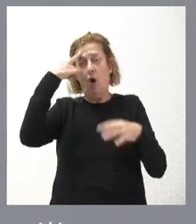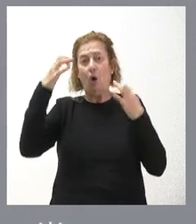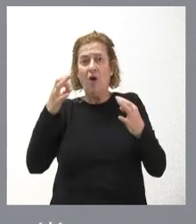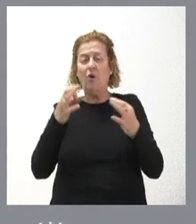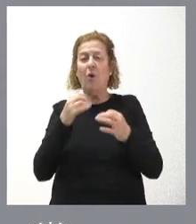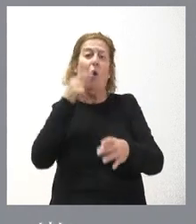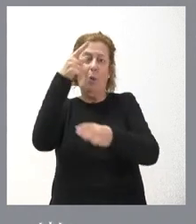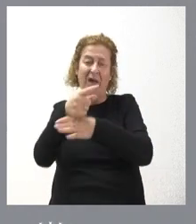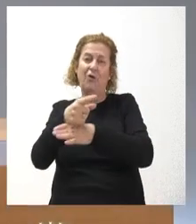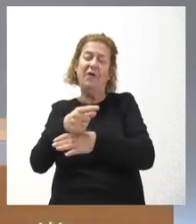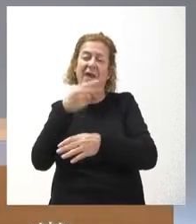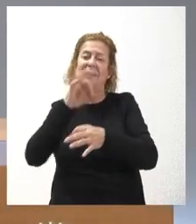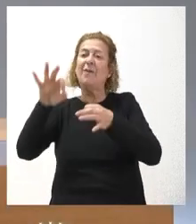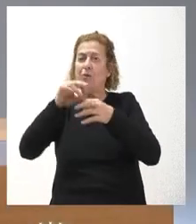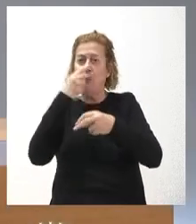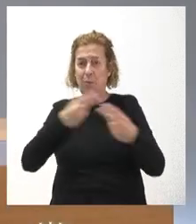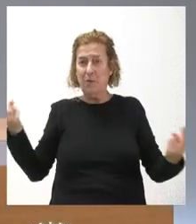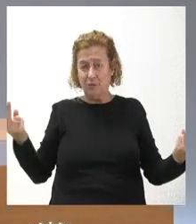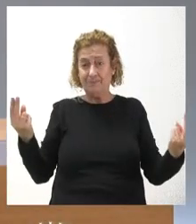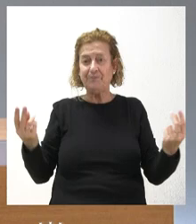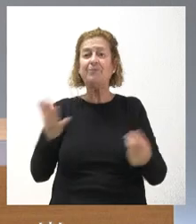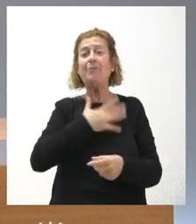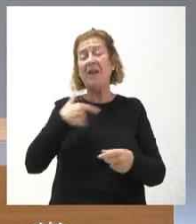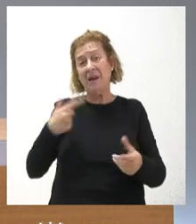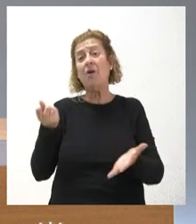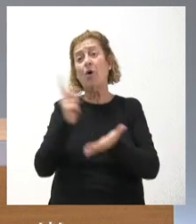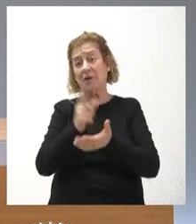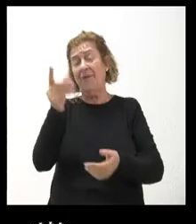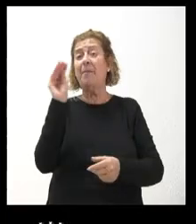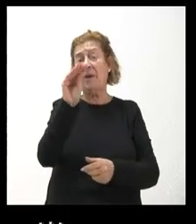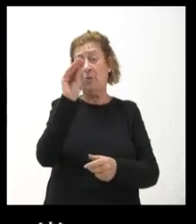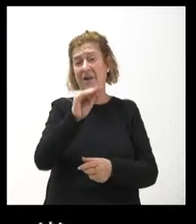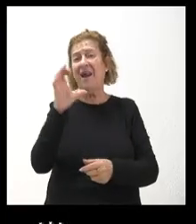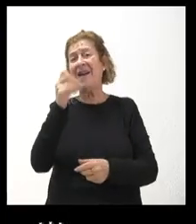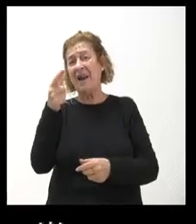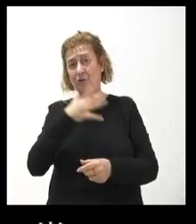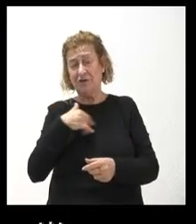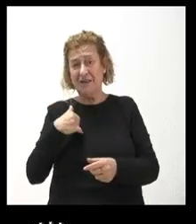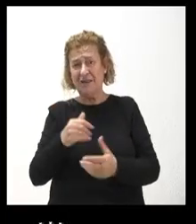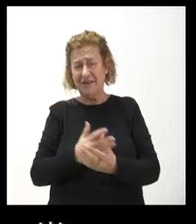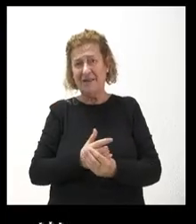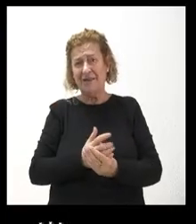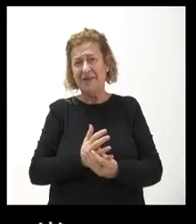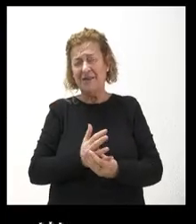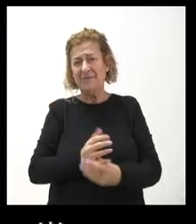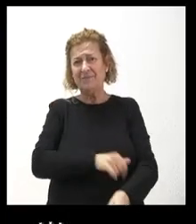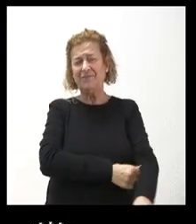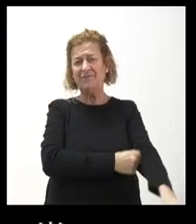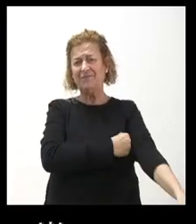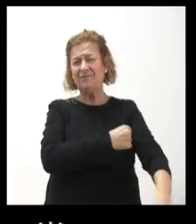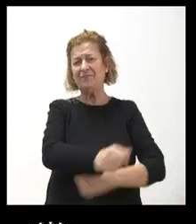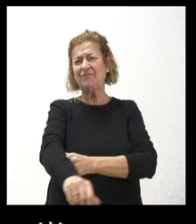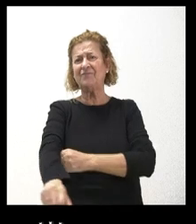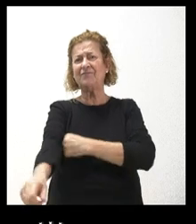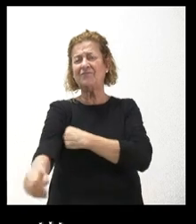la obligación de servido público creo que quiere repreguntar Carlos sí Hola Carlos